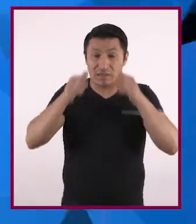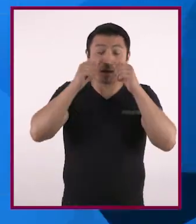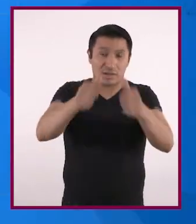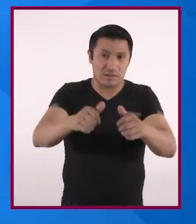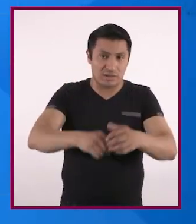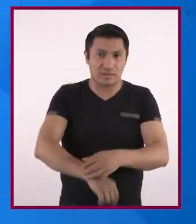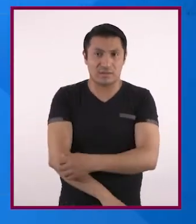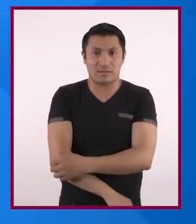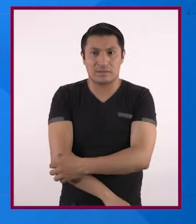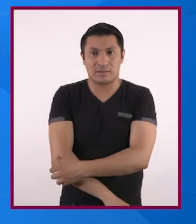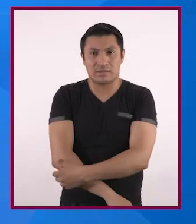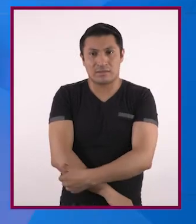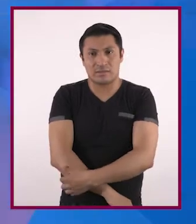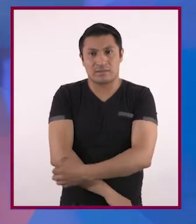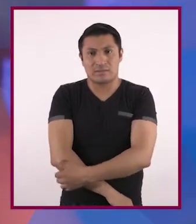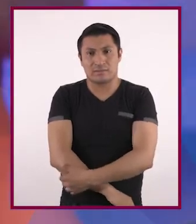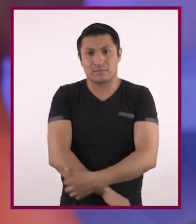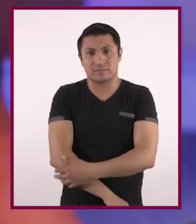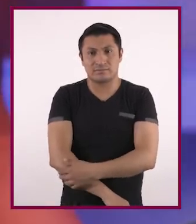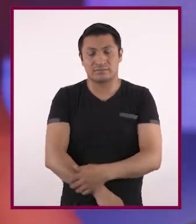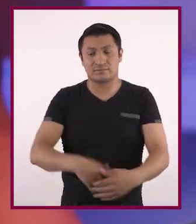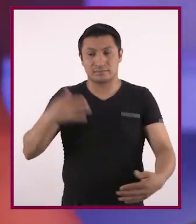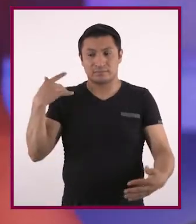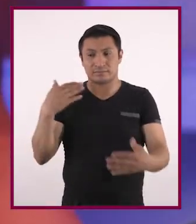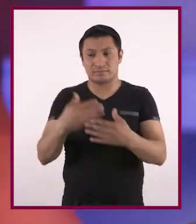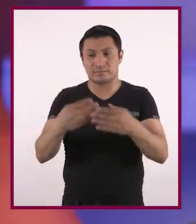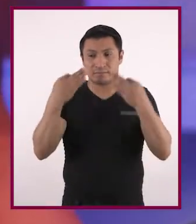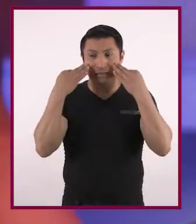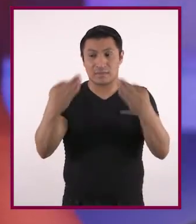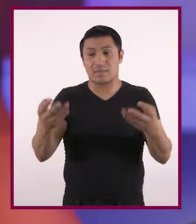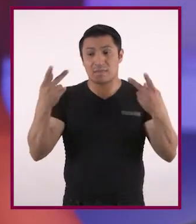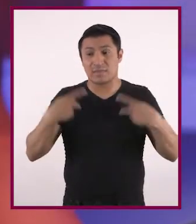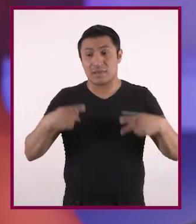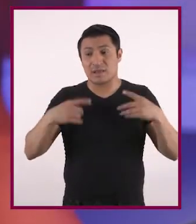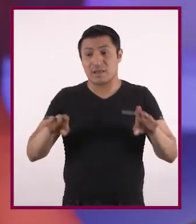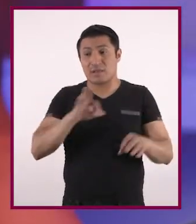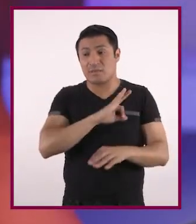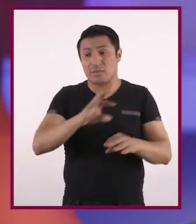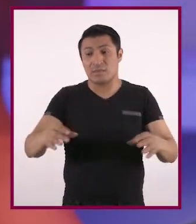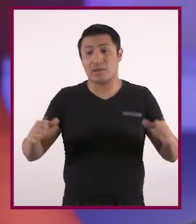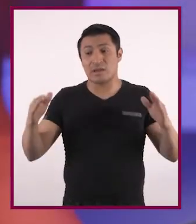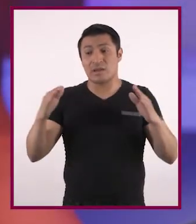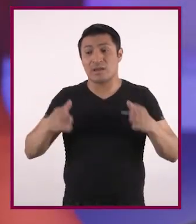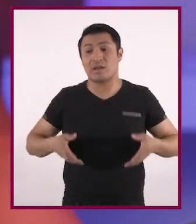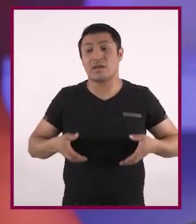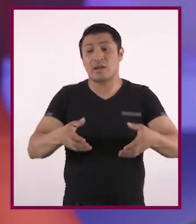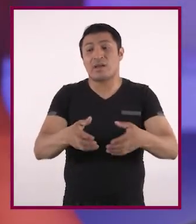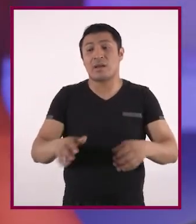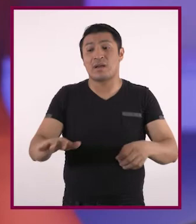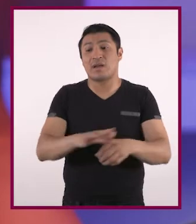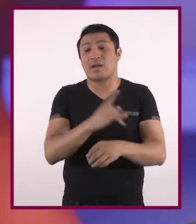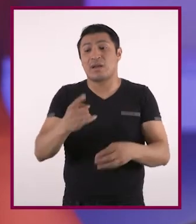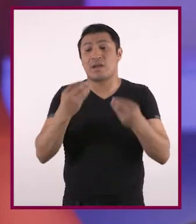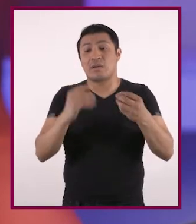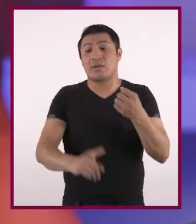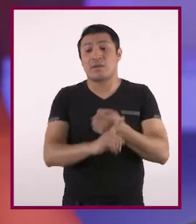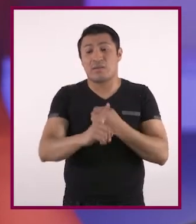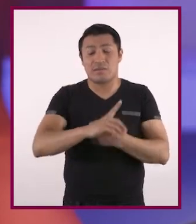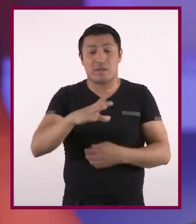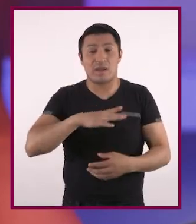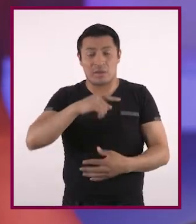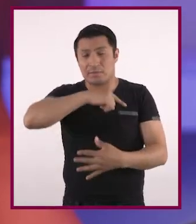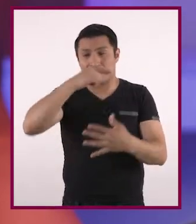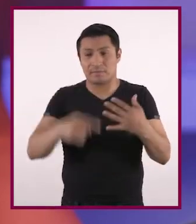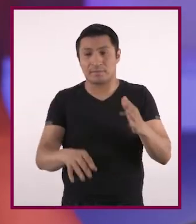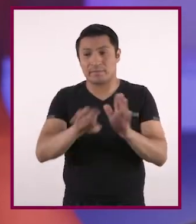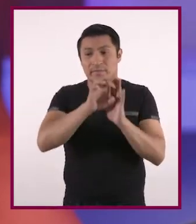atención. Como hemos visto, las personas pueden encontrarse en situación de calle por muchas causas, y hay muchos factores que intervienen, como